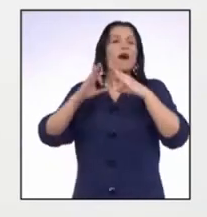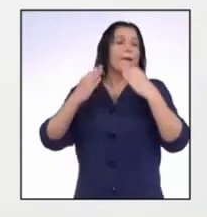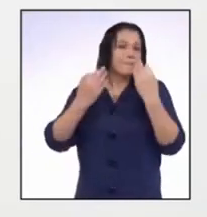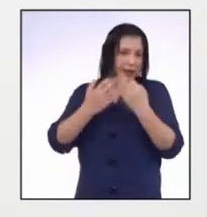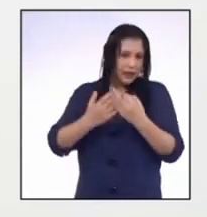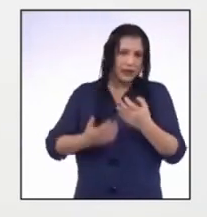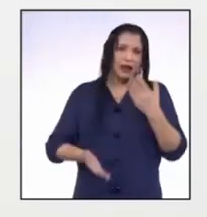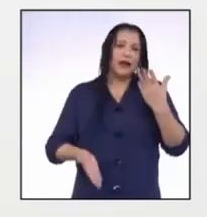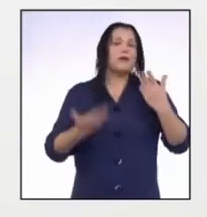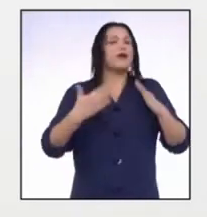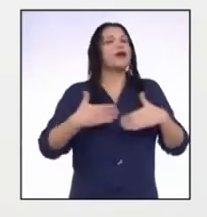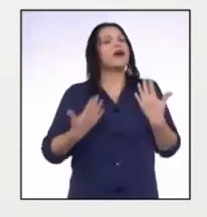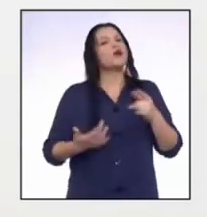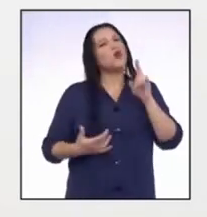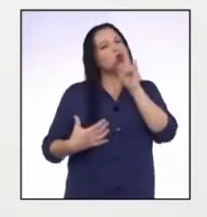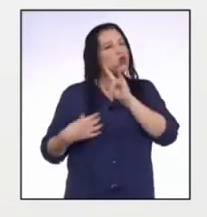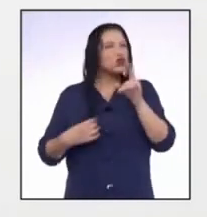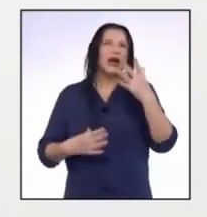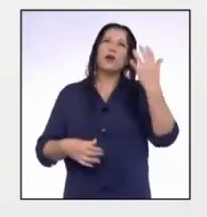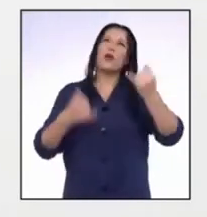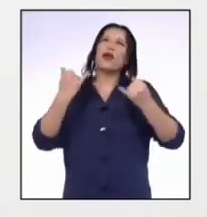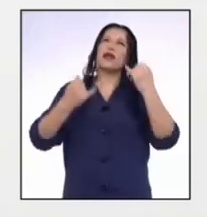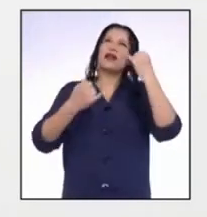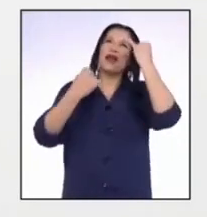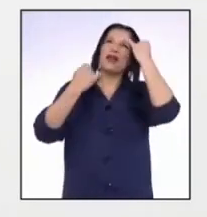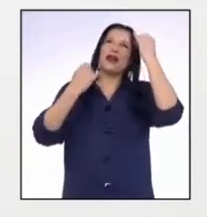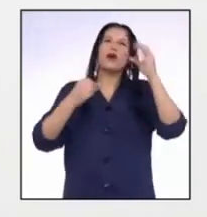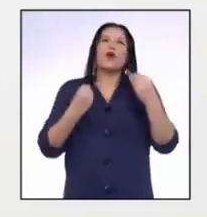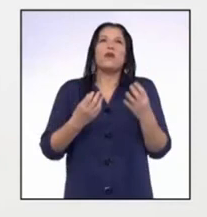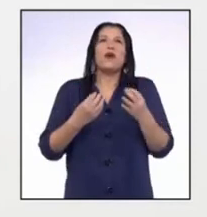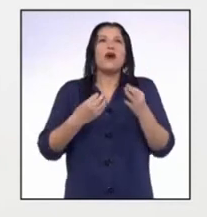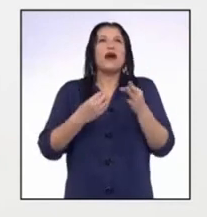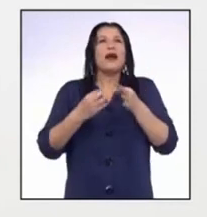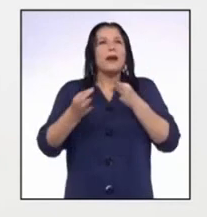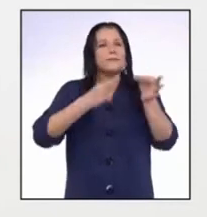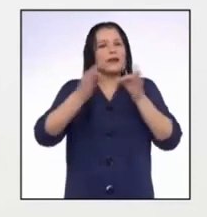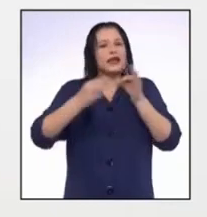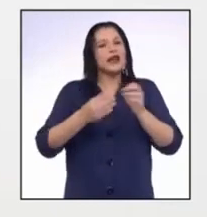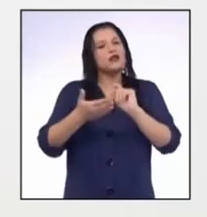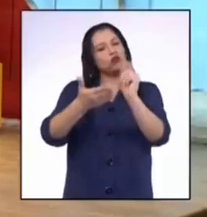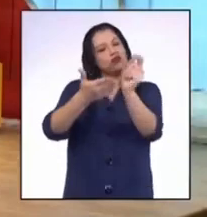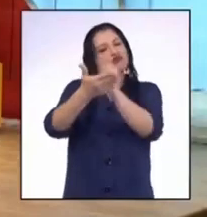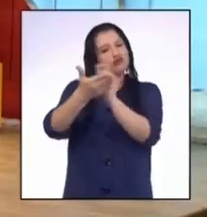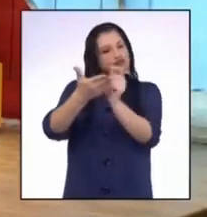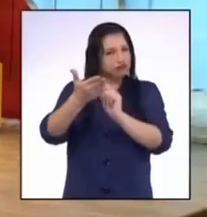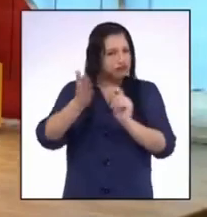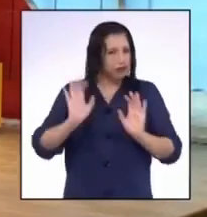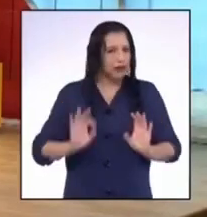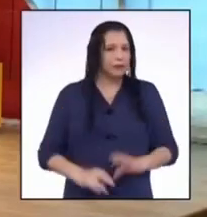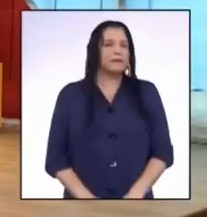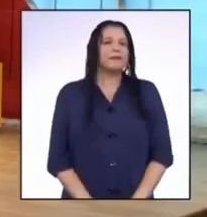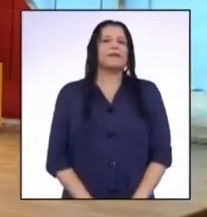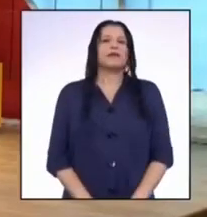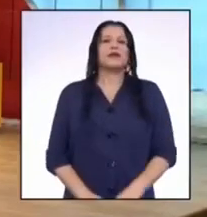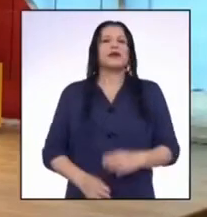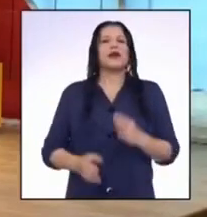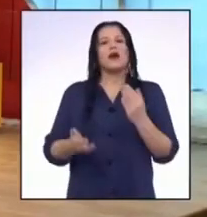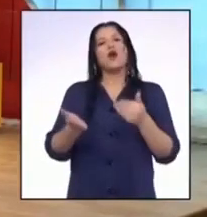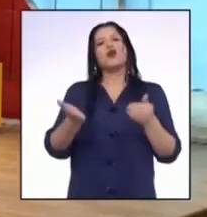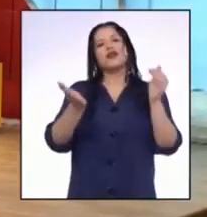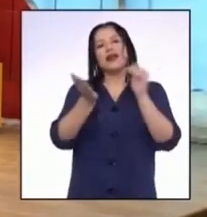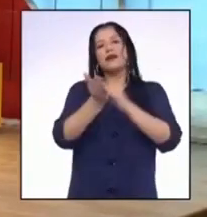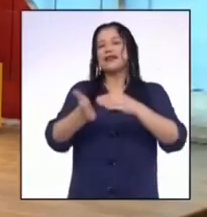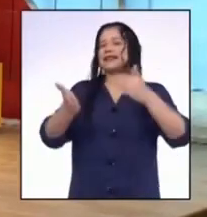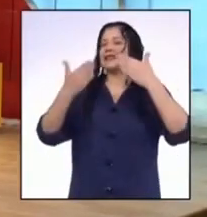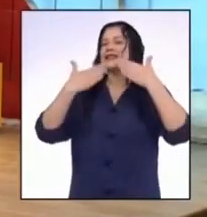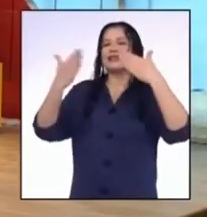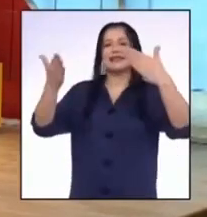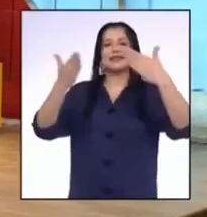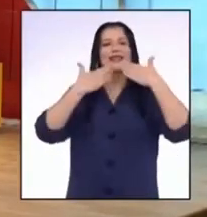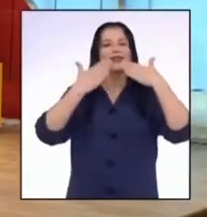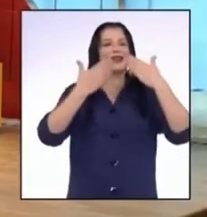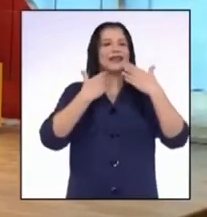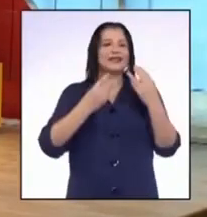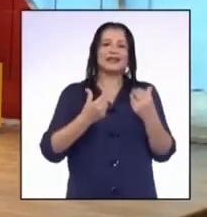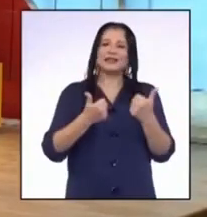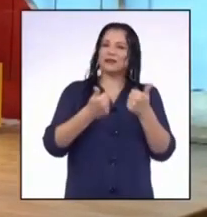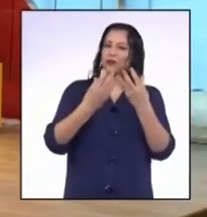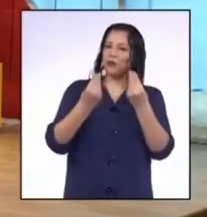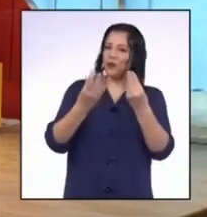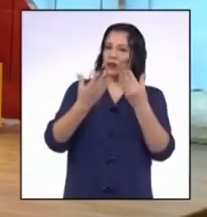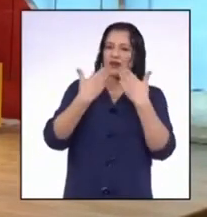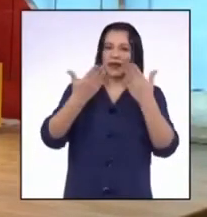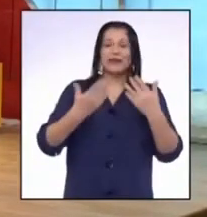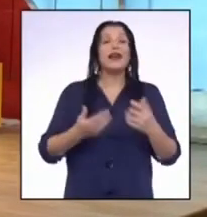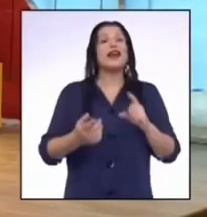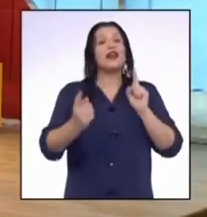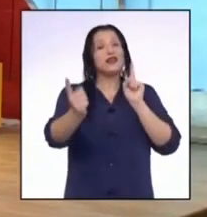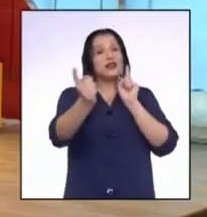podrá servir para tener una idea de cómo definir tu tesis en tu ensayo. Otra vez, profesora, mil gracias. Muchas gracias, profesora.